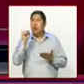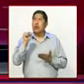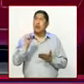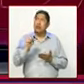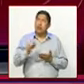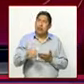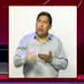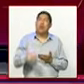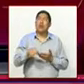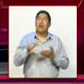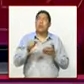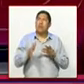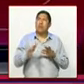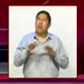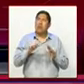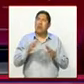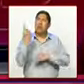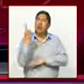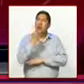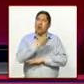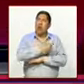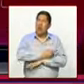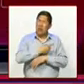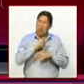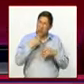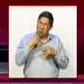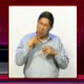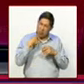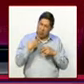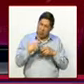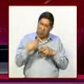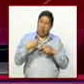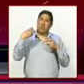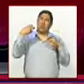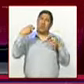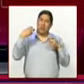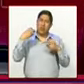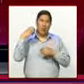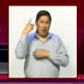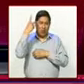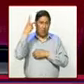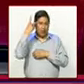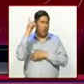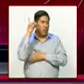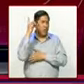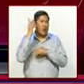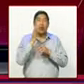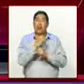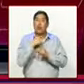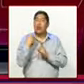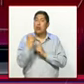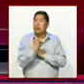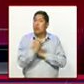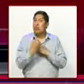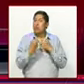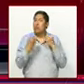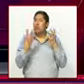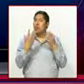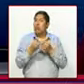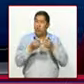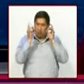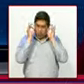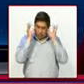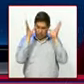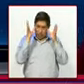Ha sido, por lo menos diríamos, una jornada picante para la política boliviana, por no decir de situaciones muy